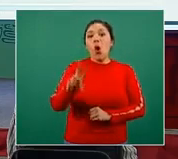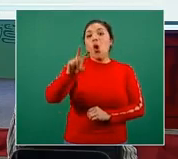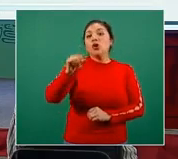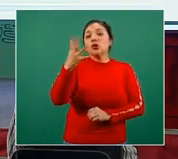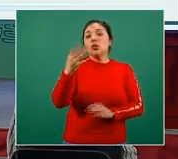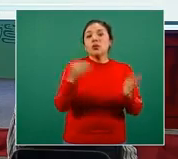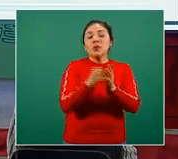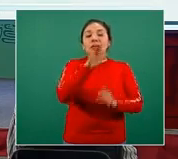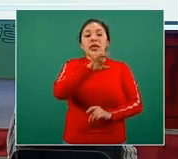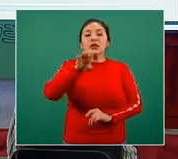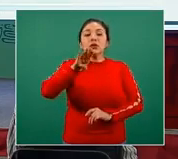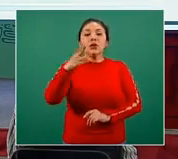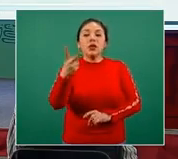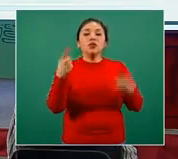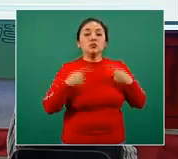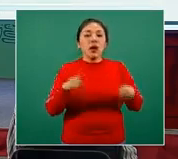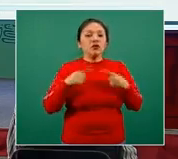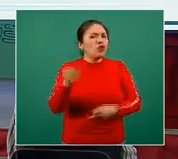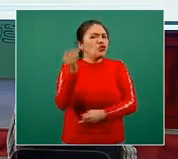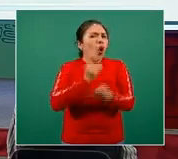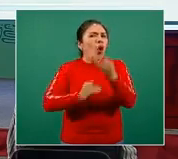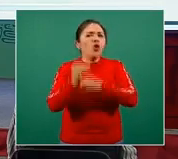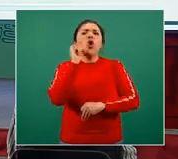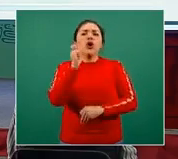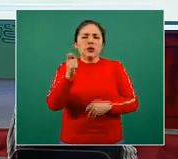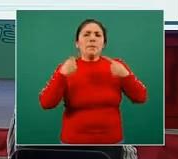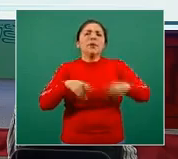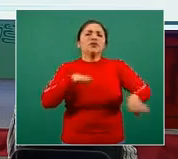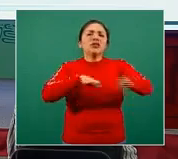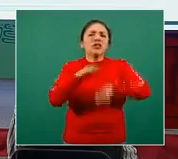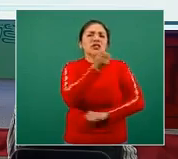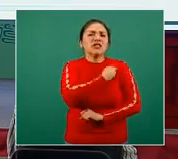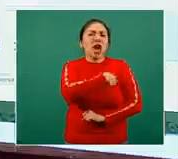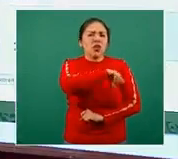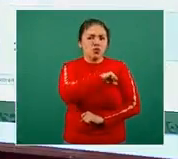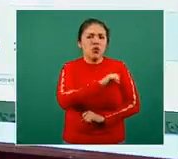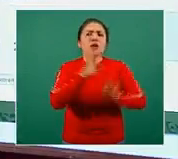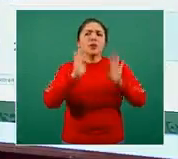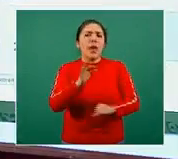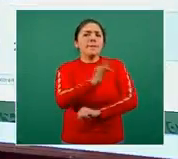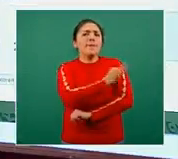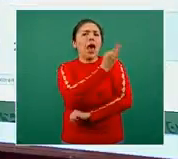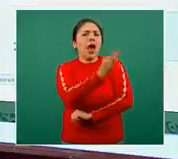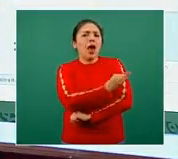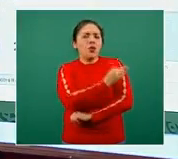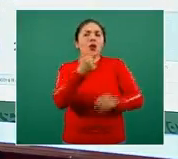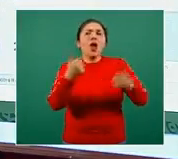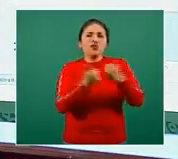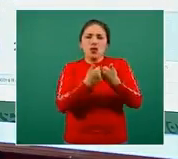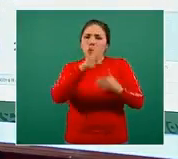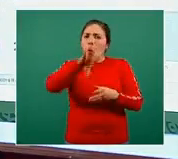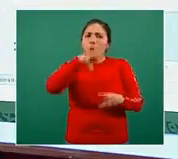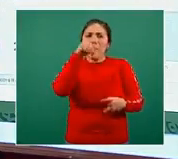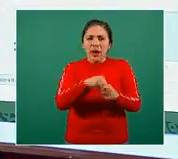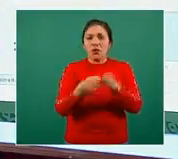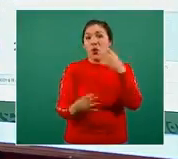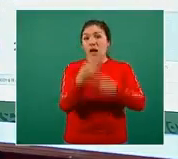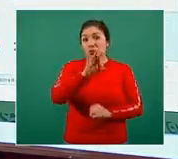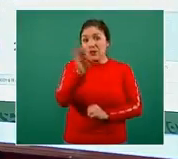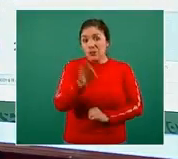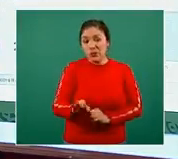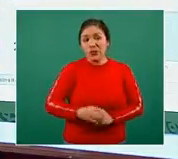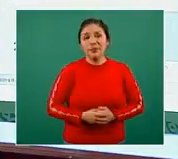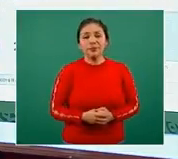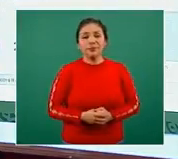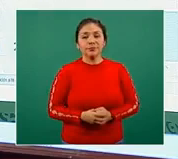84,592 personas. Todas ellas son trabajadores y trabajadoras de la salud, se han vacunado ya con el esquema completo, 14%. La